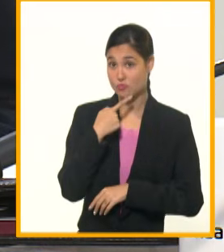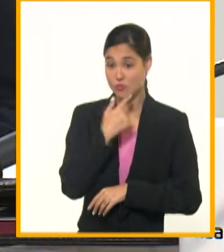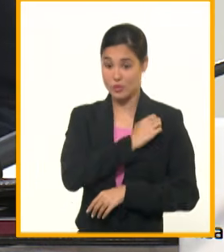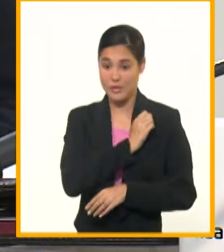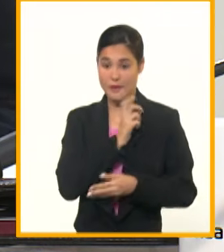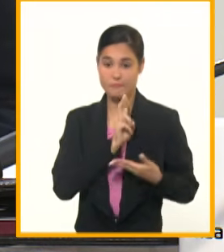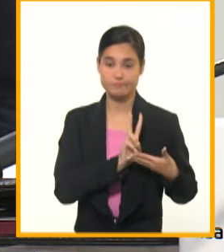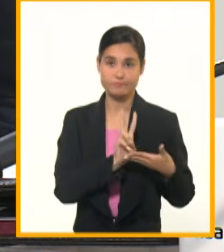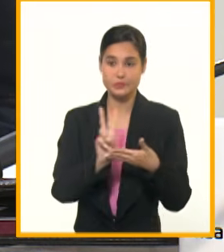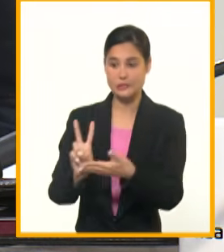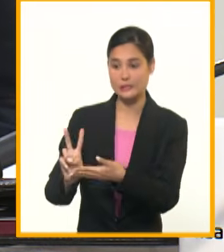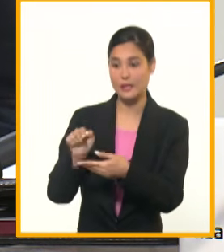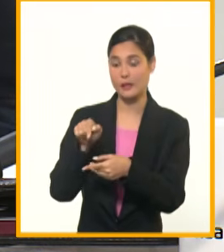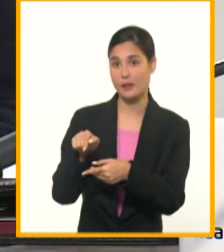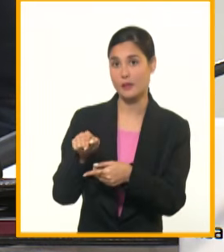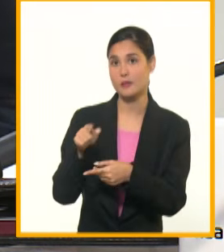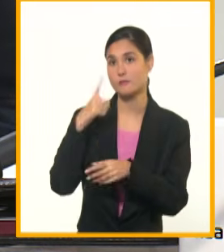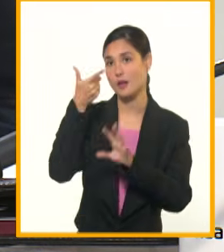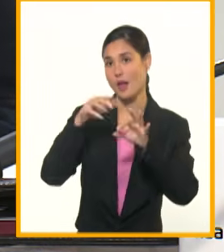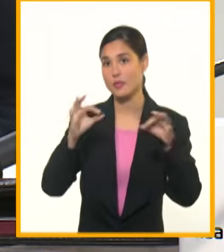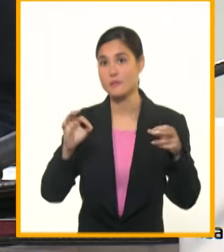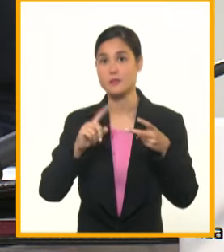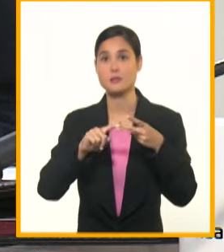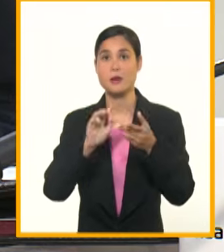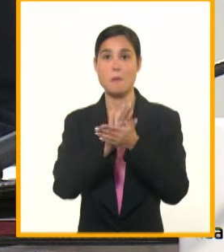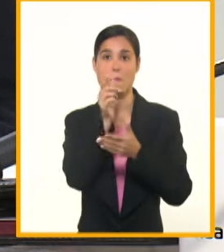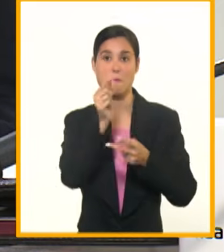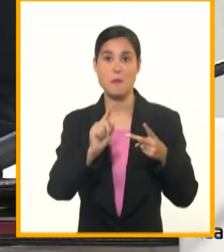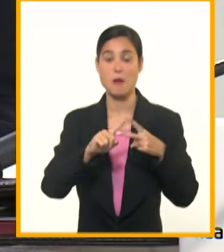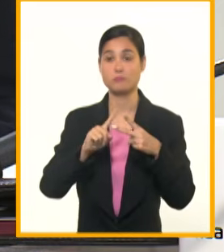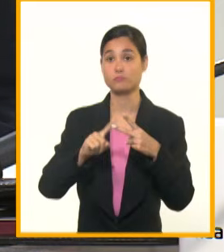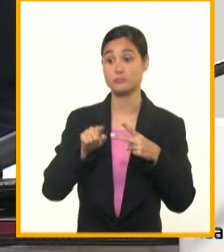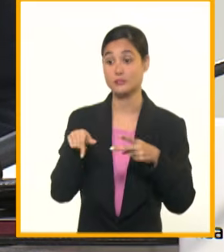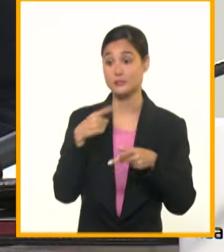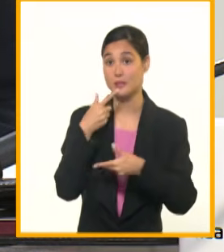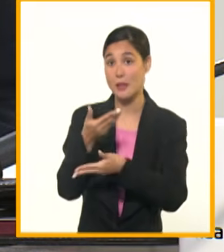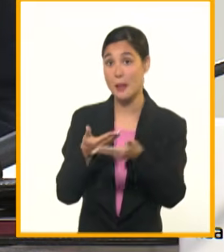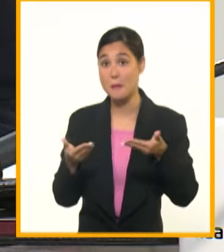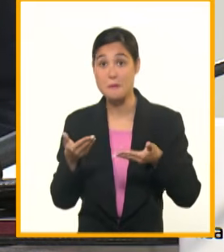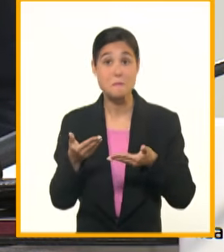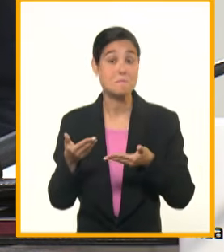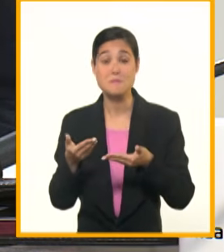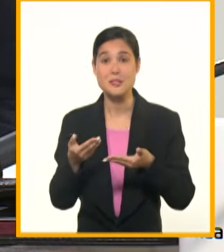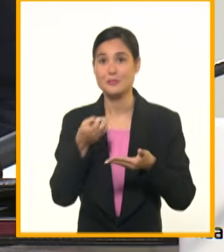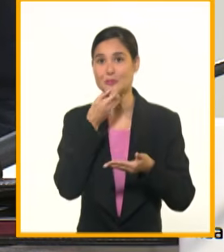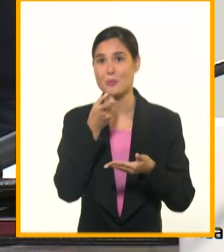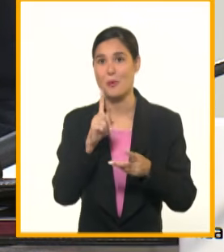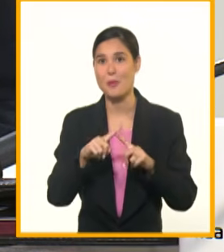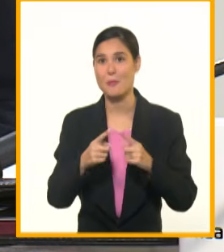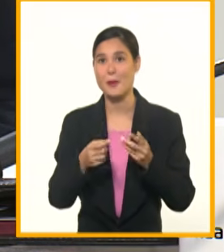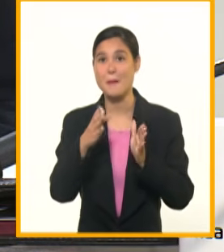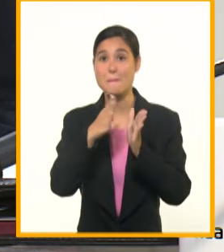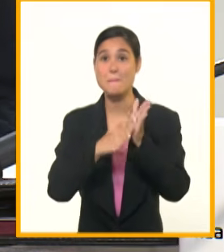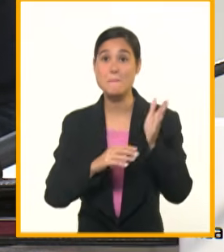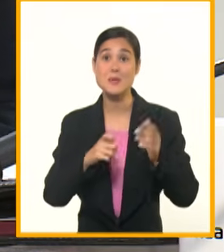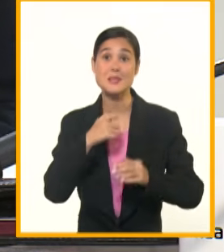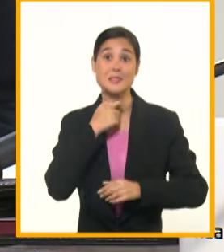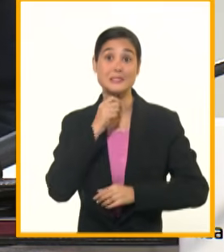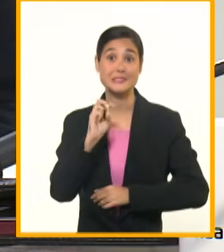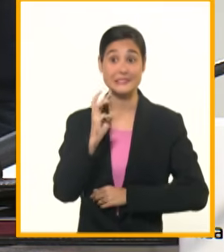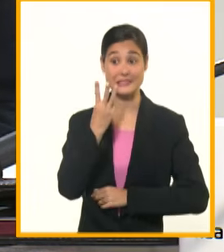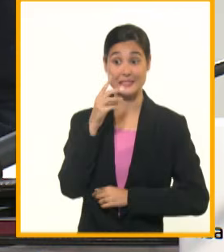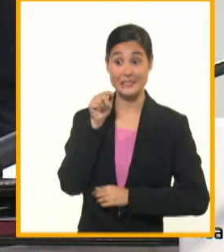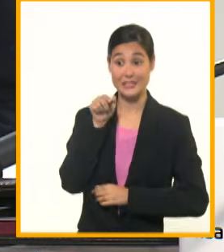peligrosos acontecimientos desde el 3 de enero nos obligaron, sin duda, a poner nuestra atención en